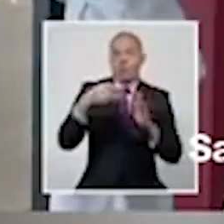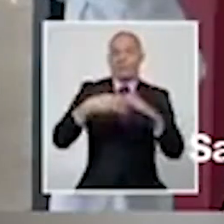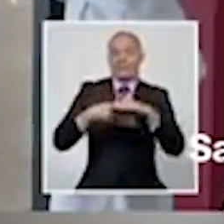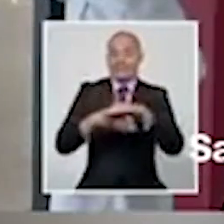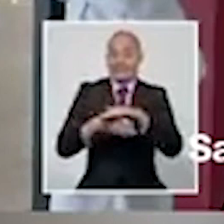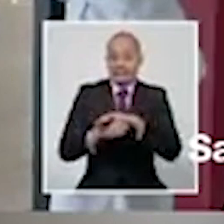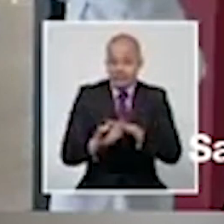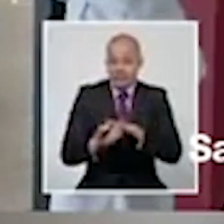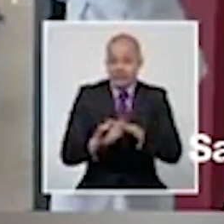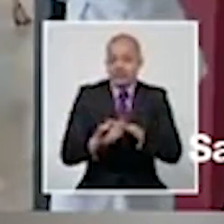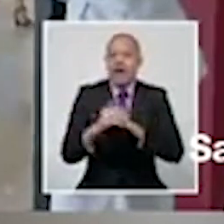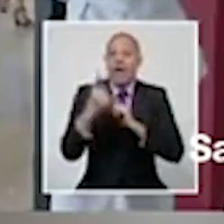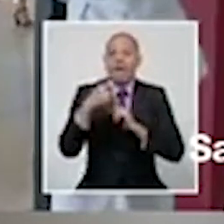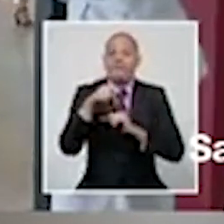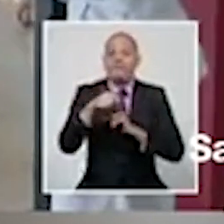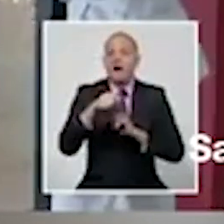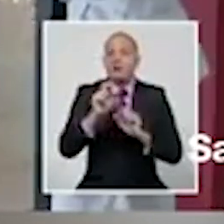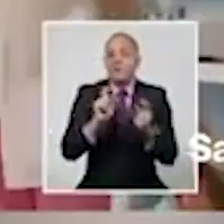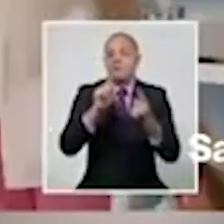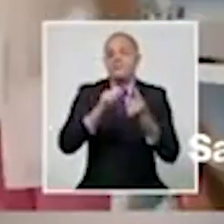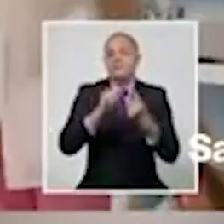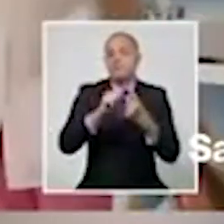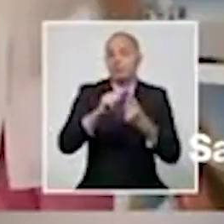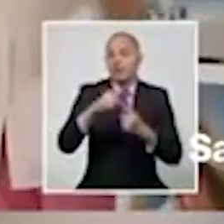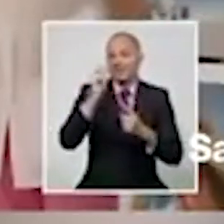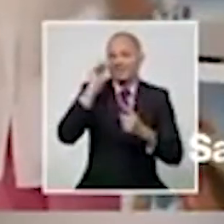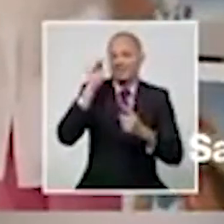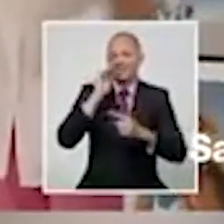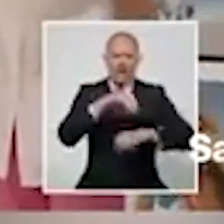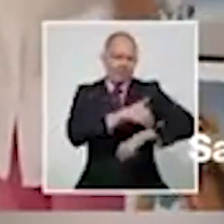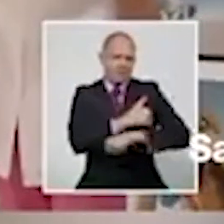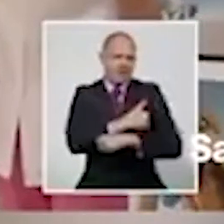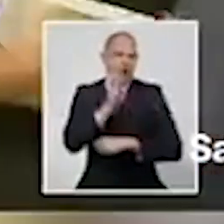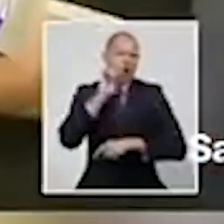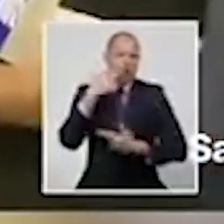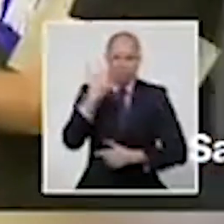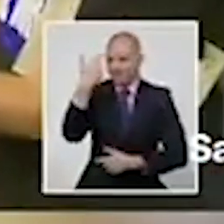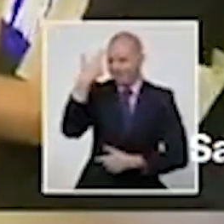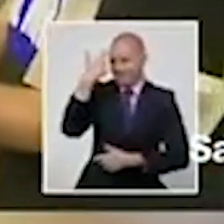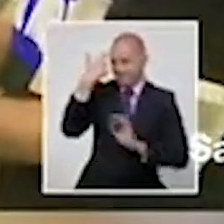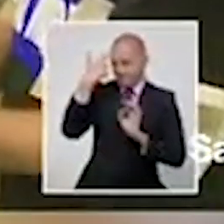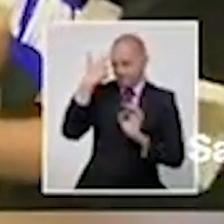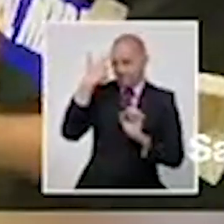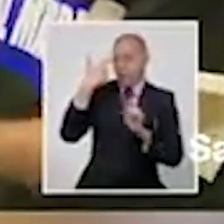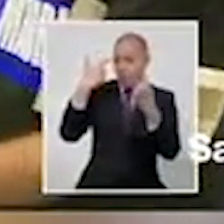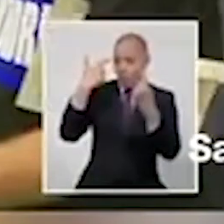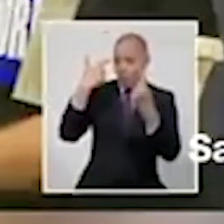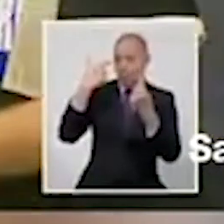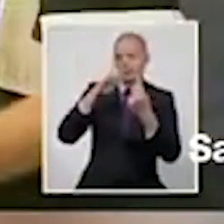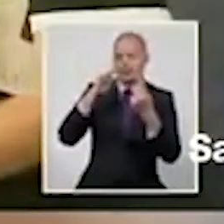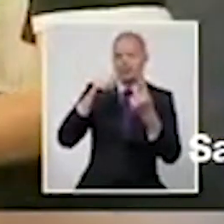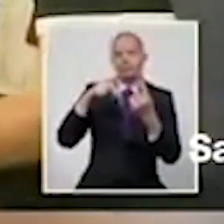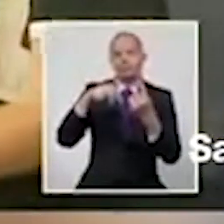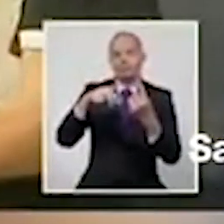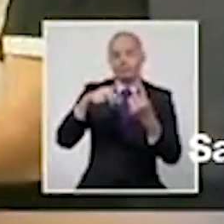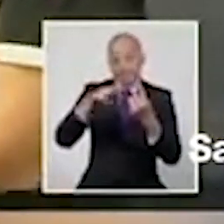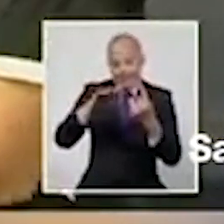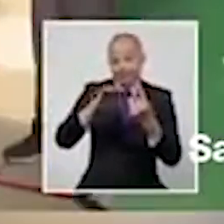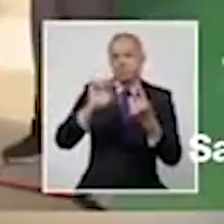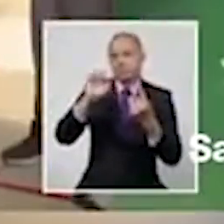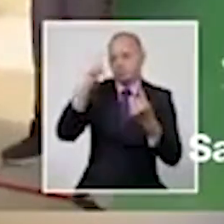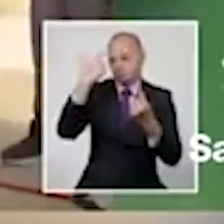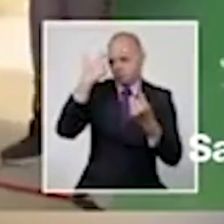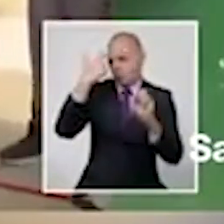horas en panamá por lo que se requiere un visado de tránsito panameño si no cuenta con este visado no